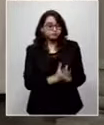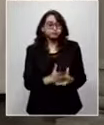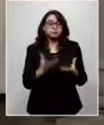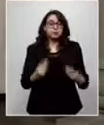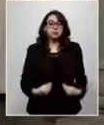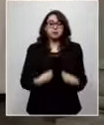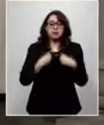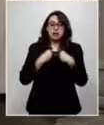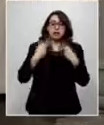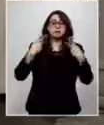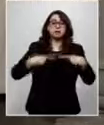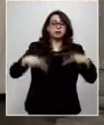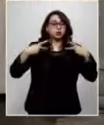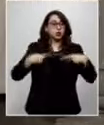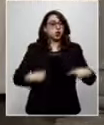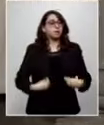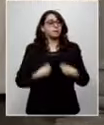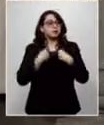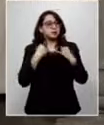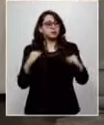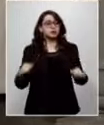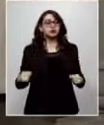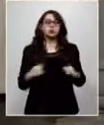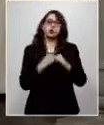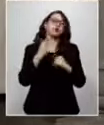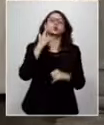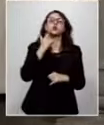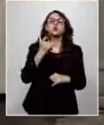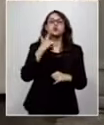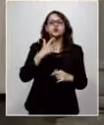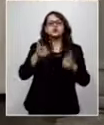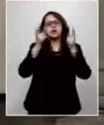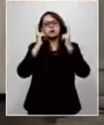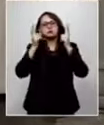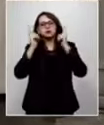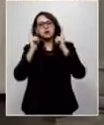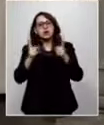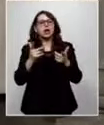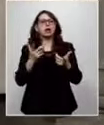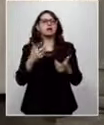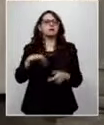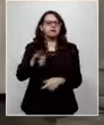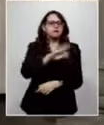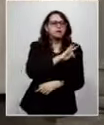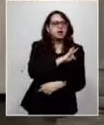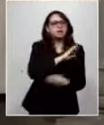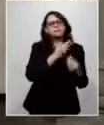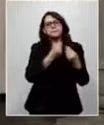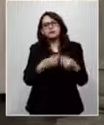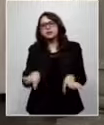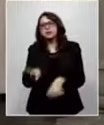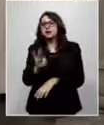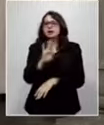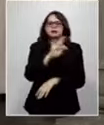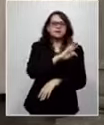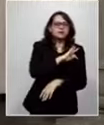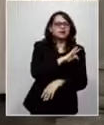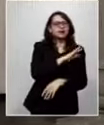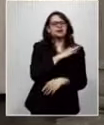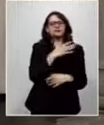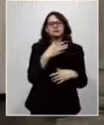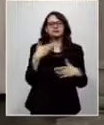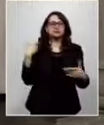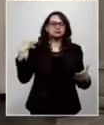instituciones, que cuentan luchas, esperanzas y desesperanzas, y que construidas a lo largo